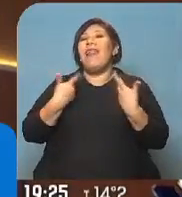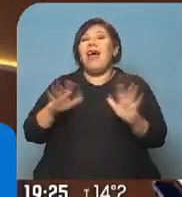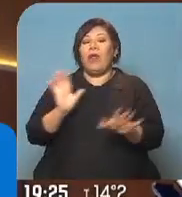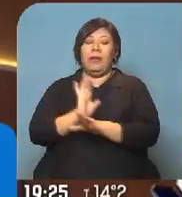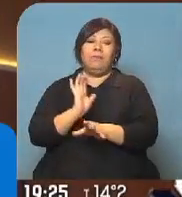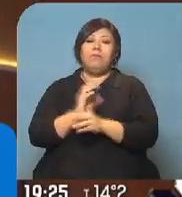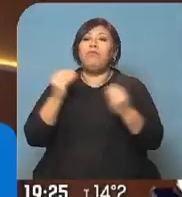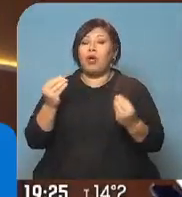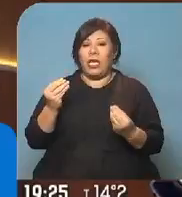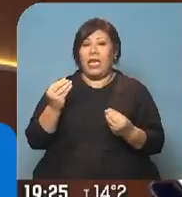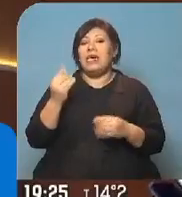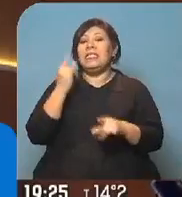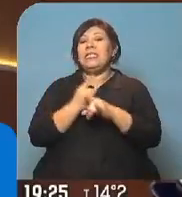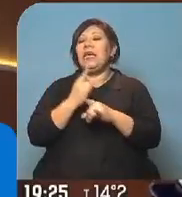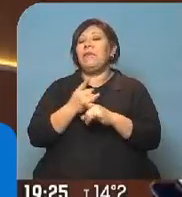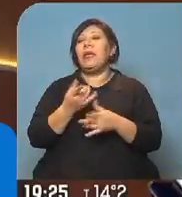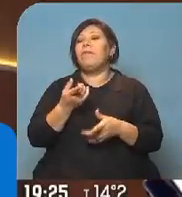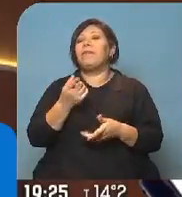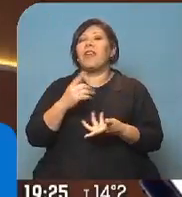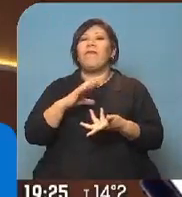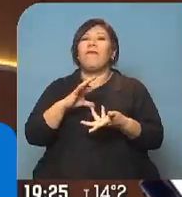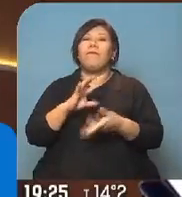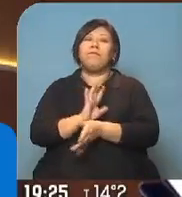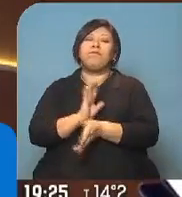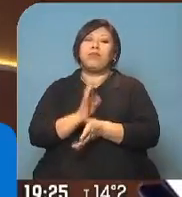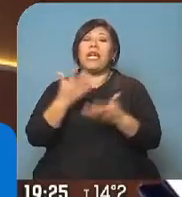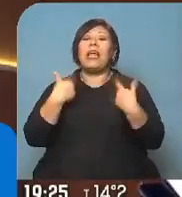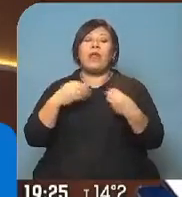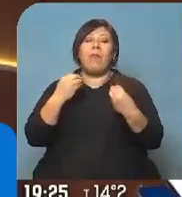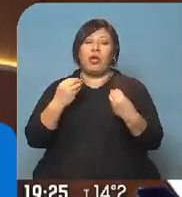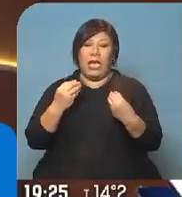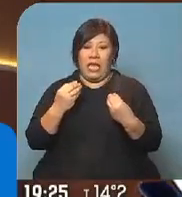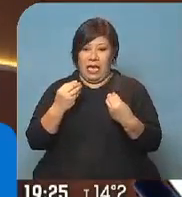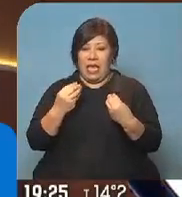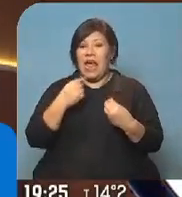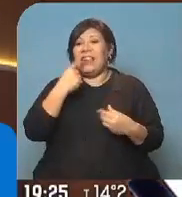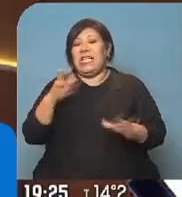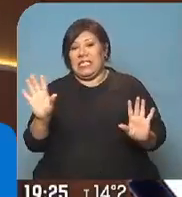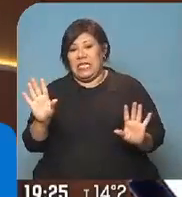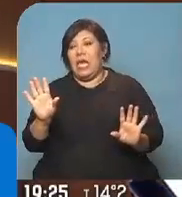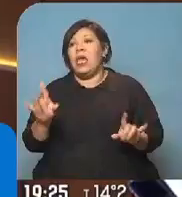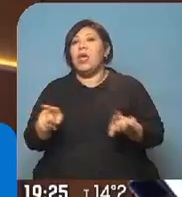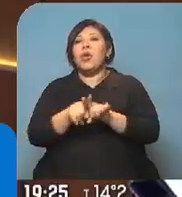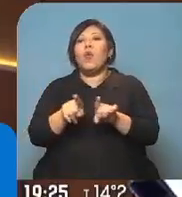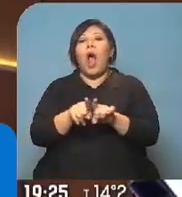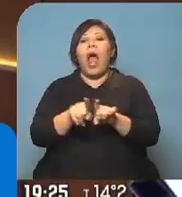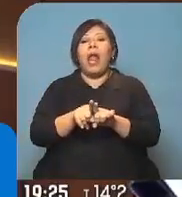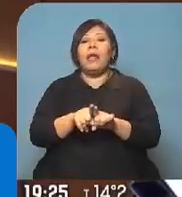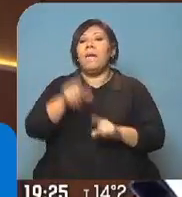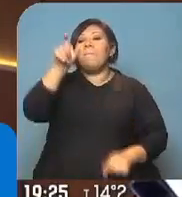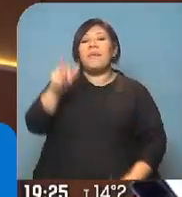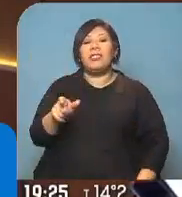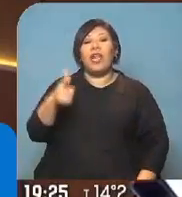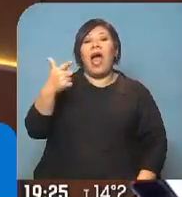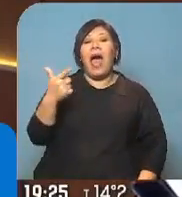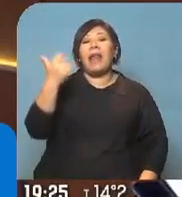casos pasa, no, porque están dadas todas las condiciones. Se utiliza mucho a veces la frase la tormenta perfecta, ¿no? De cuando está armado todos